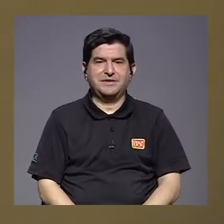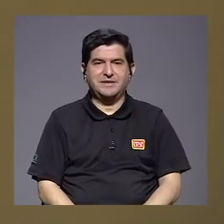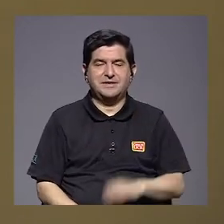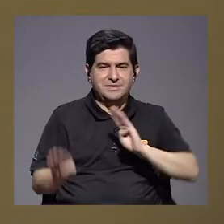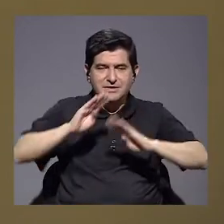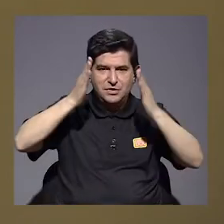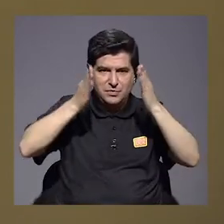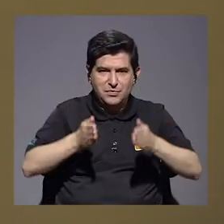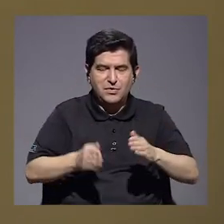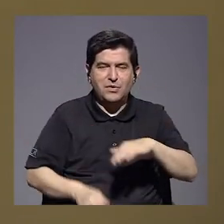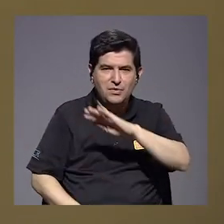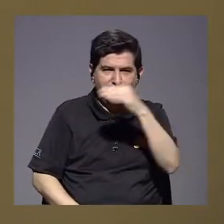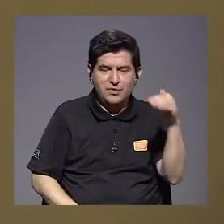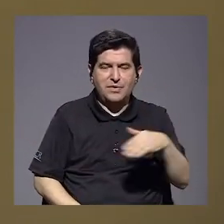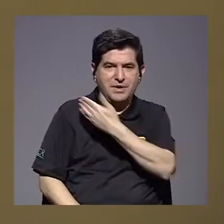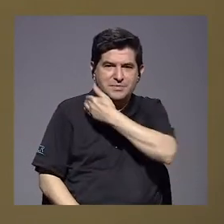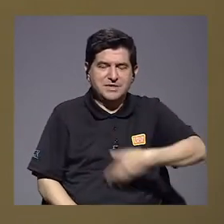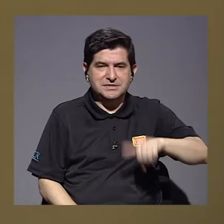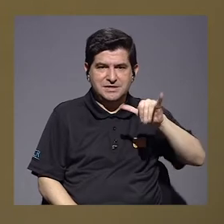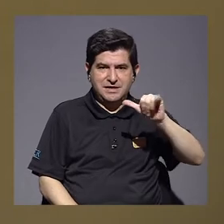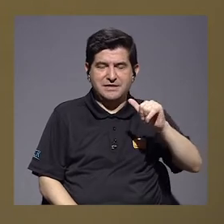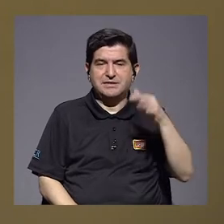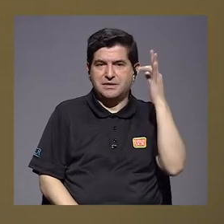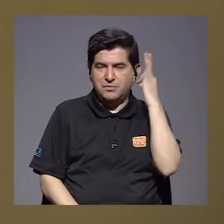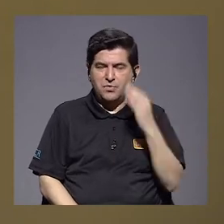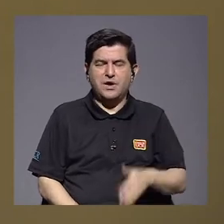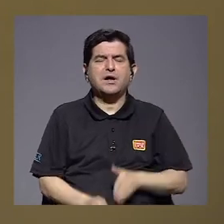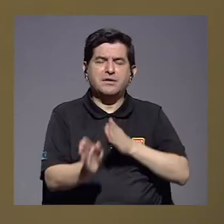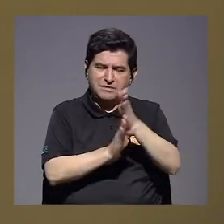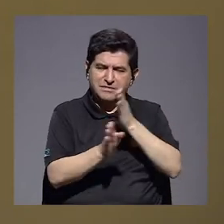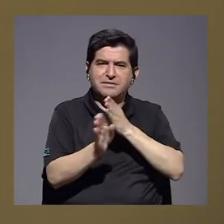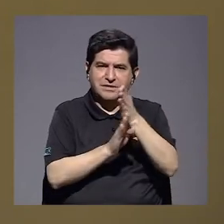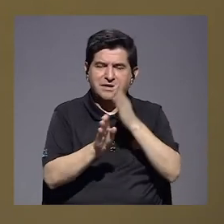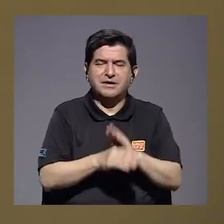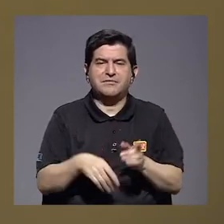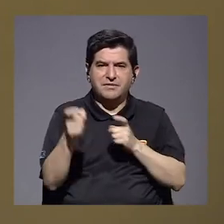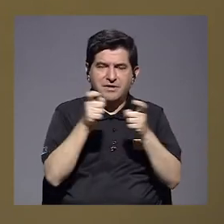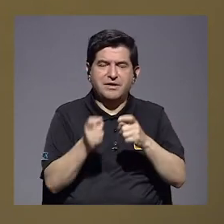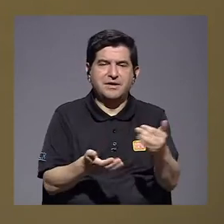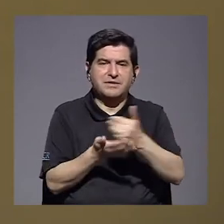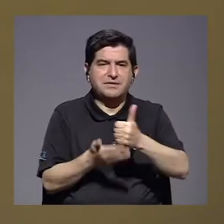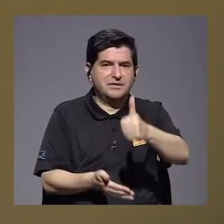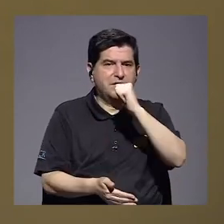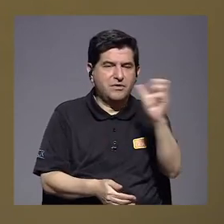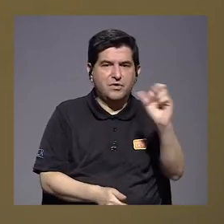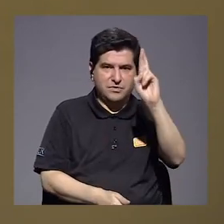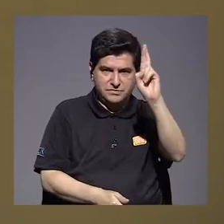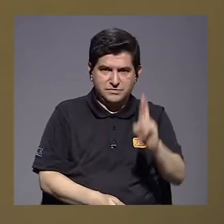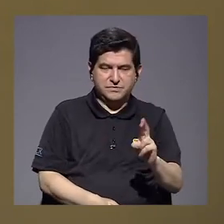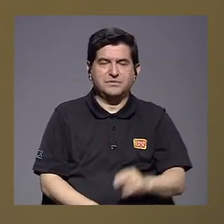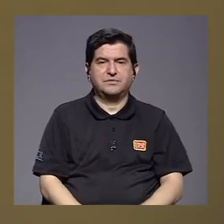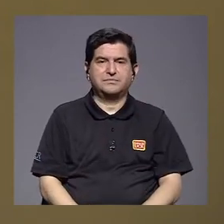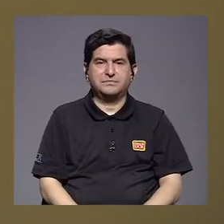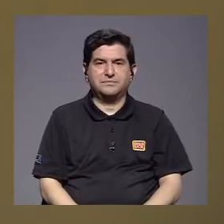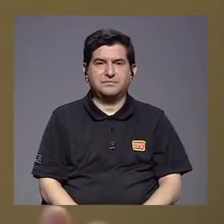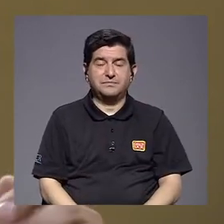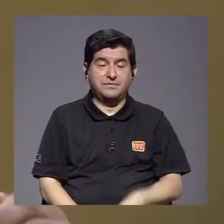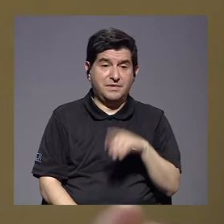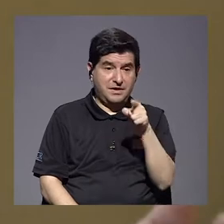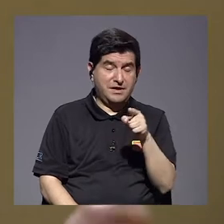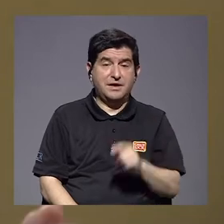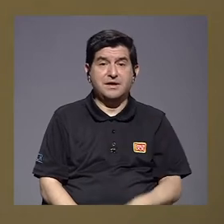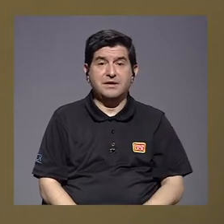Astorga, bióloga marina, presidenta de la IA, pero además una mujer con amplia trayectoria en el manejo del recurso hídrico costarricense y que